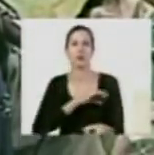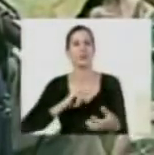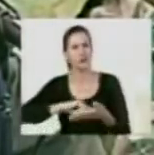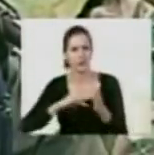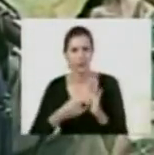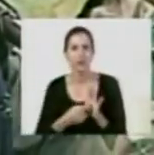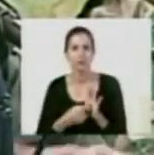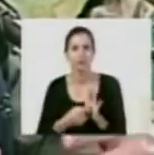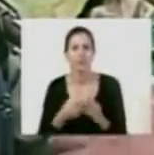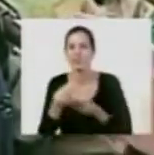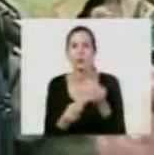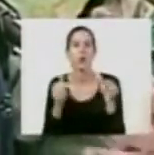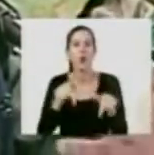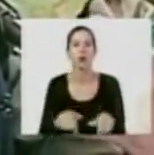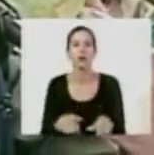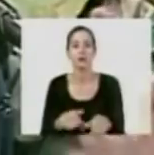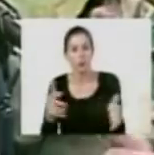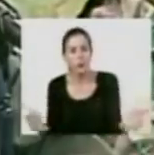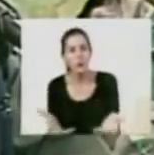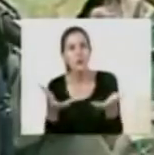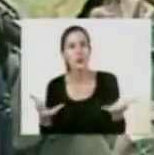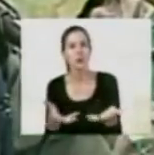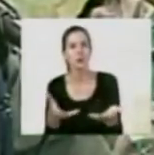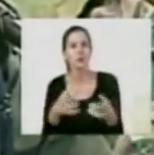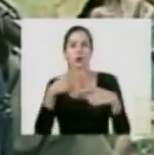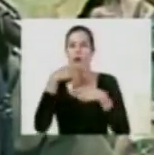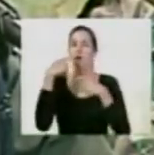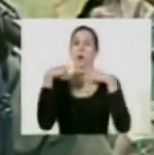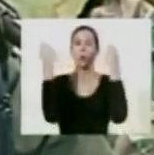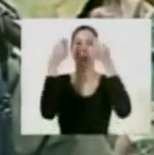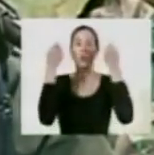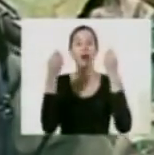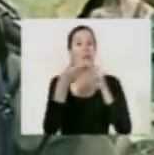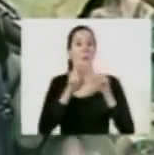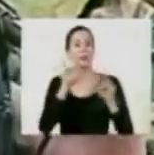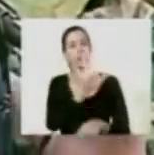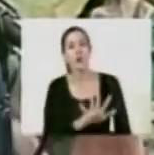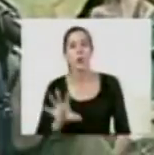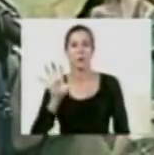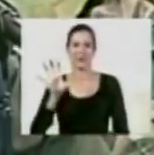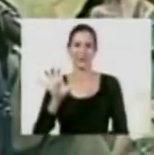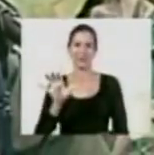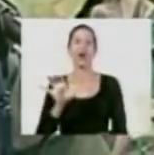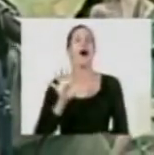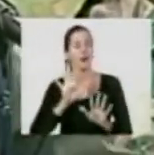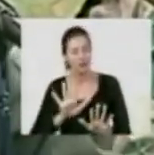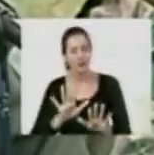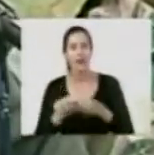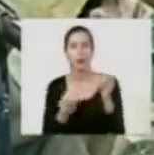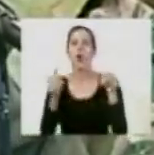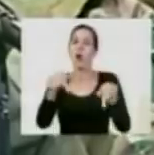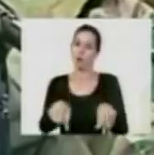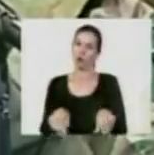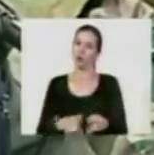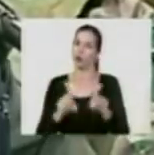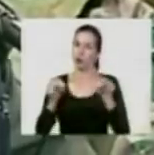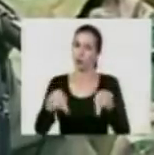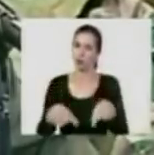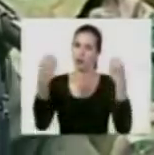lo que estamos haciendo hoy, es propiciar, propugnar la paz en todo el territorio nacional, que es lo que estamos haciendo hoy con este